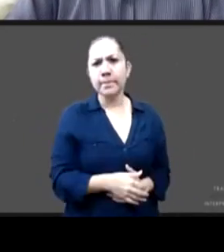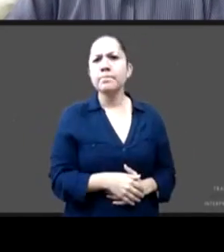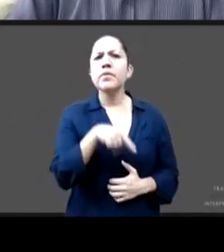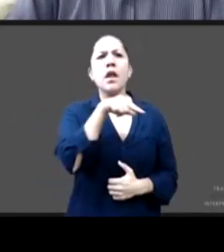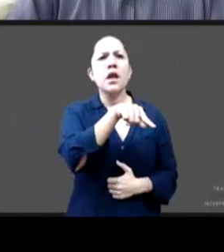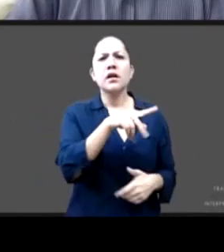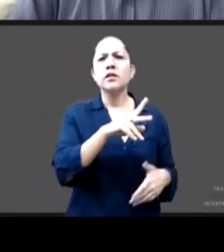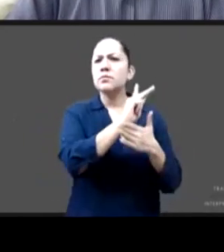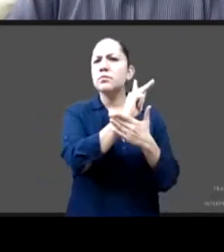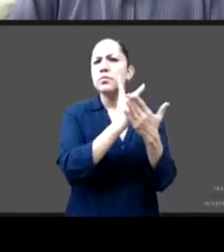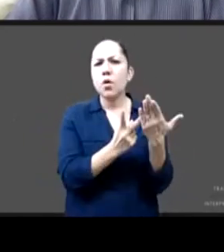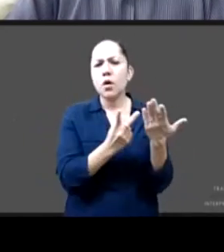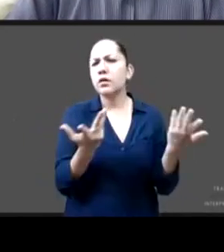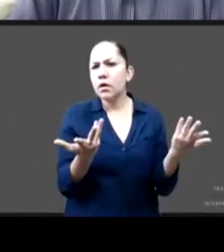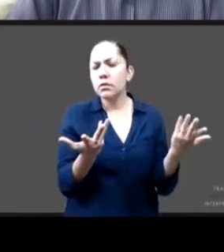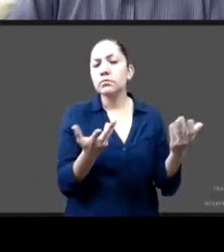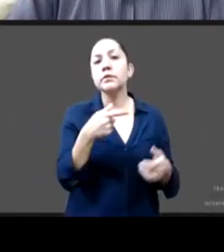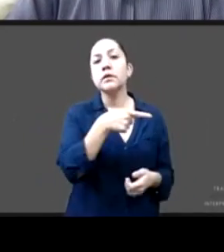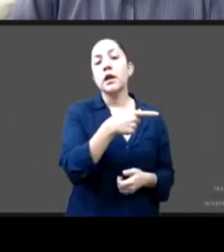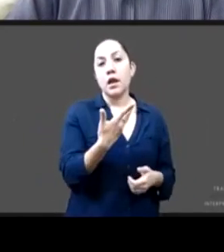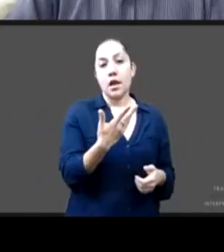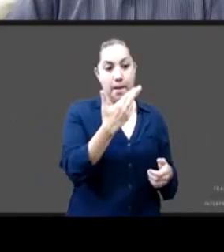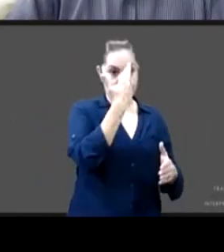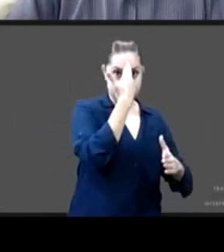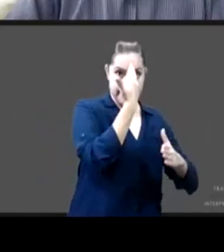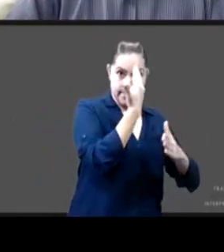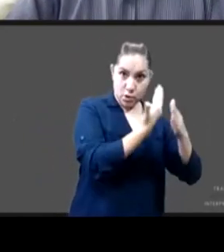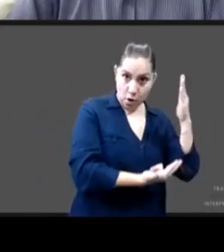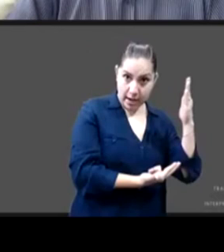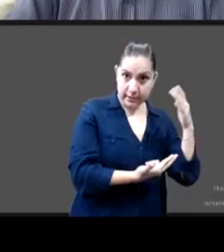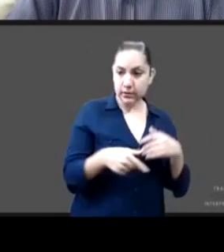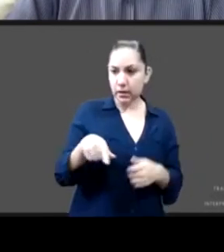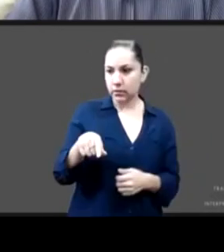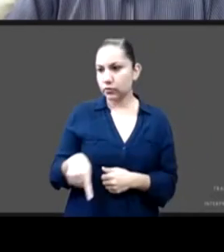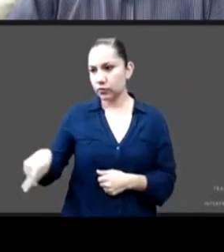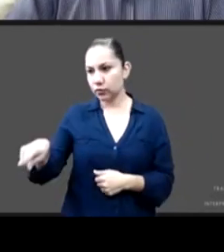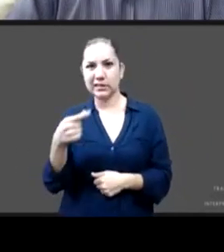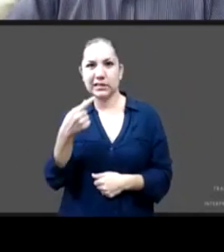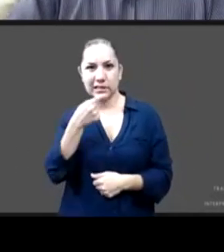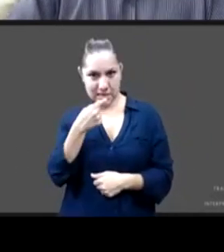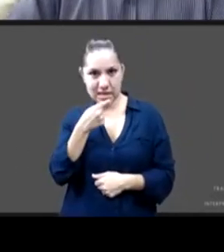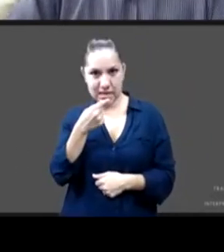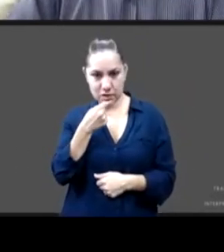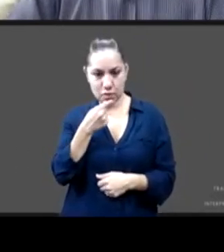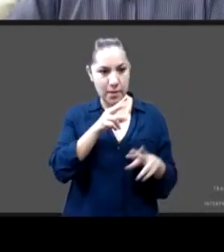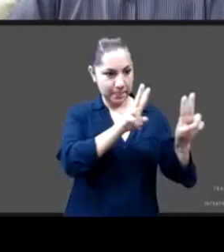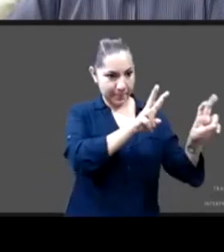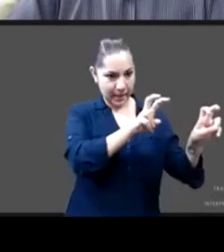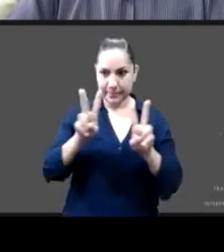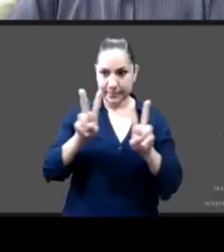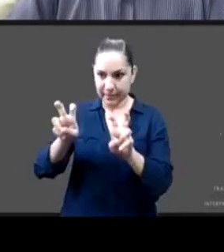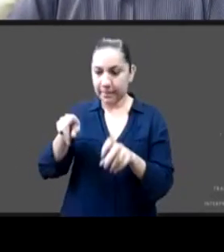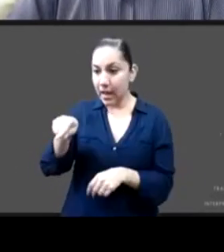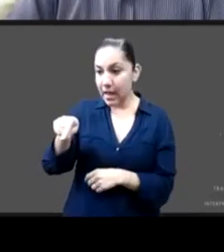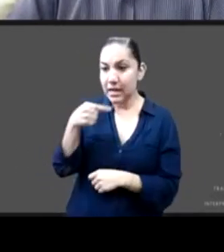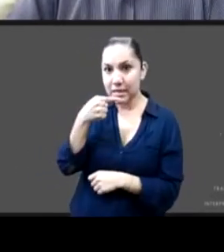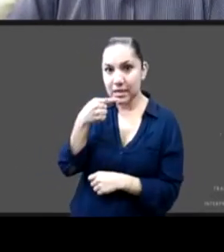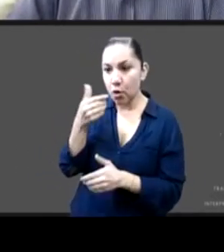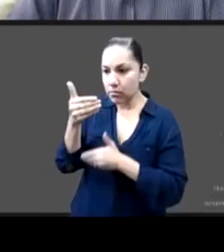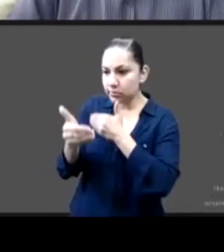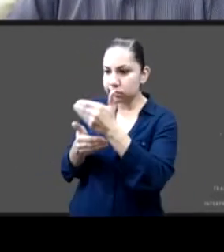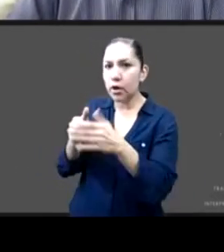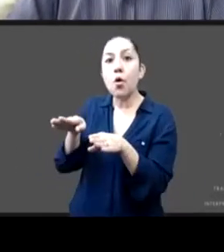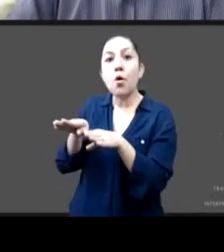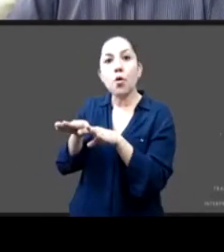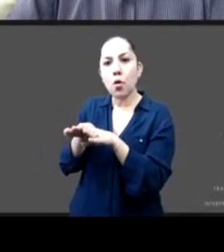relación entre violencias y niñez a partir del ámbito escolar. ¿Qué quiero decir con esto? No solo